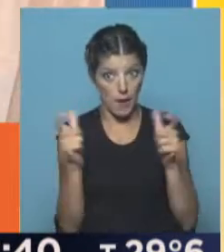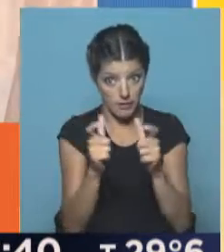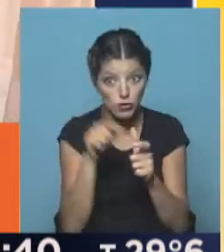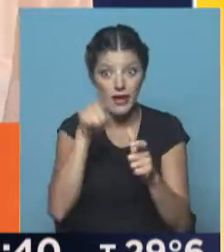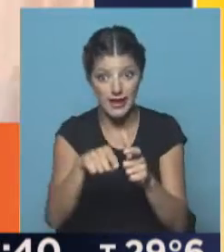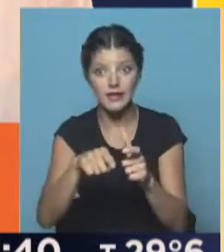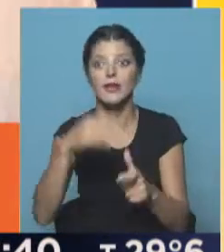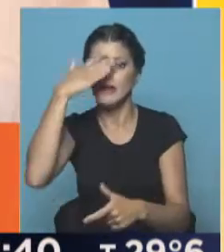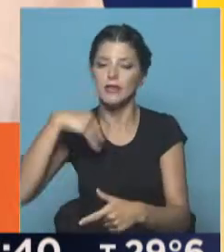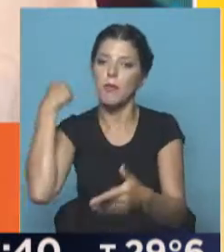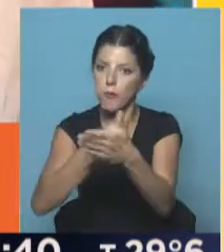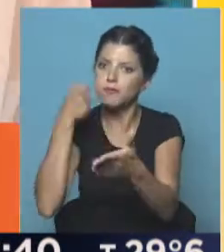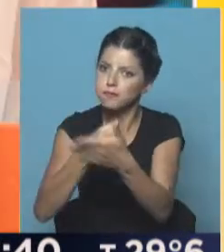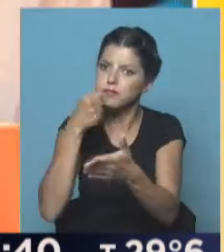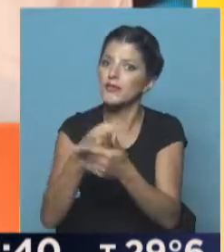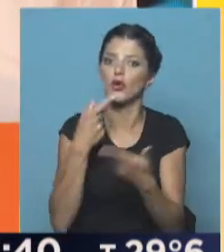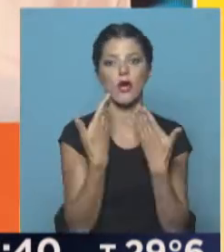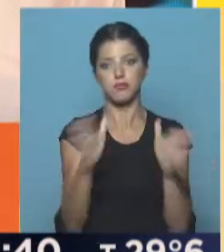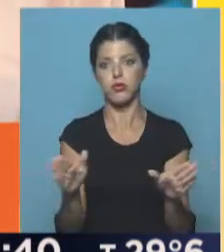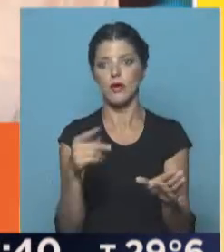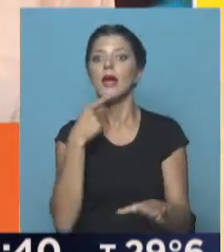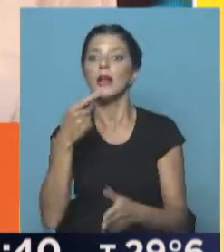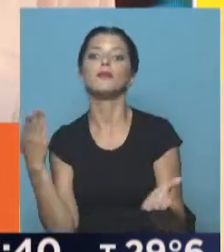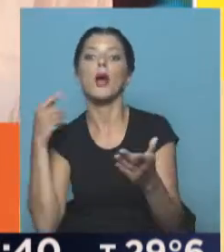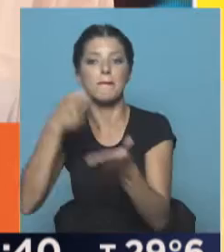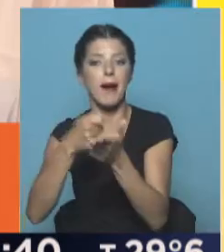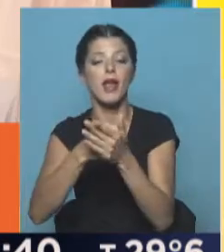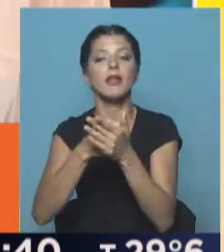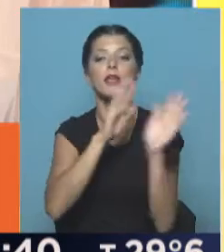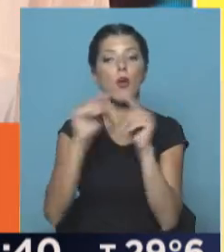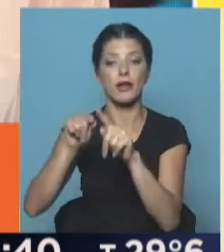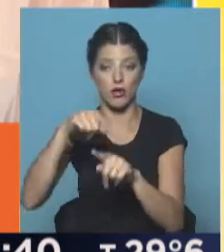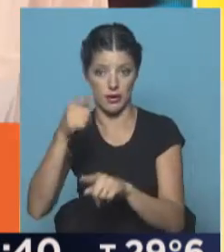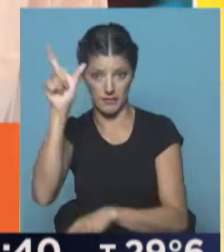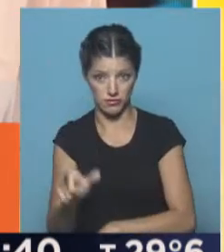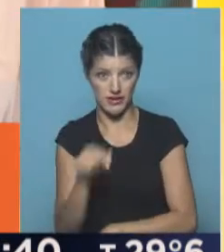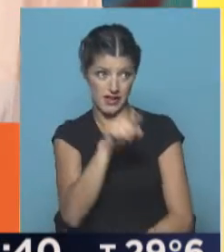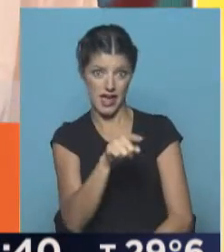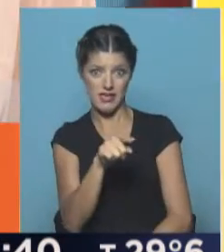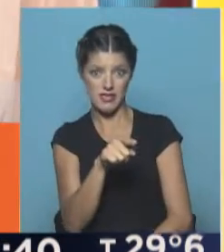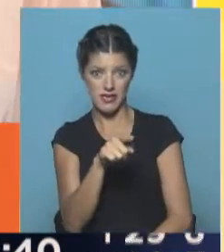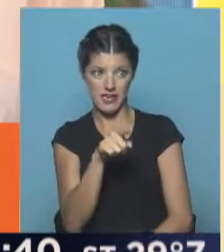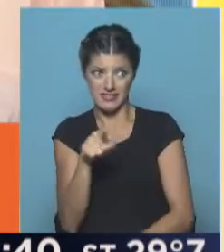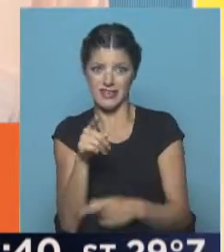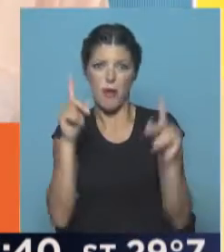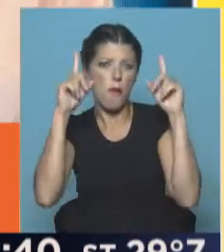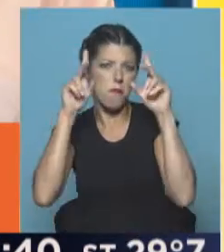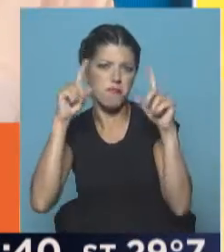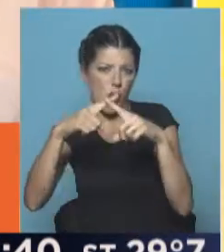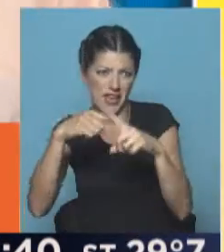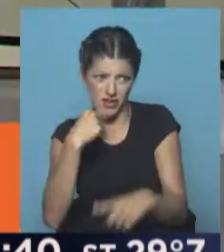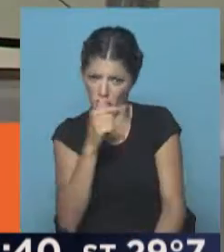y peleando mucho y diciendo que iba a abandonar, que le pagaran lo mismo que a Kevin Spacey. Y ahí no había una cuestión de maternidad ni nada de eso. No, por supuesto, no. Lo que digo es que